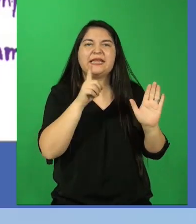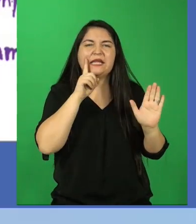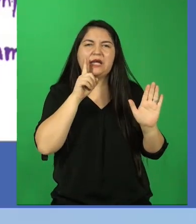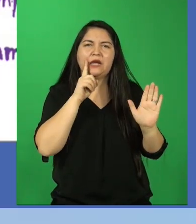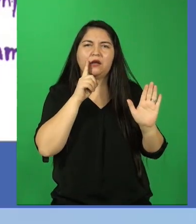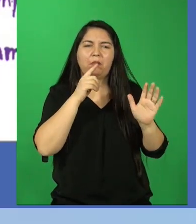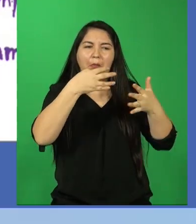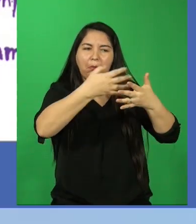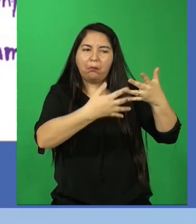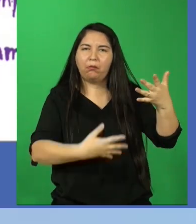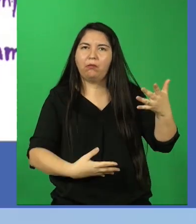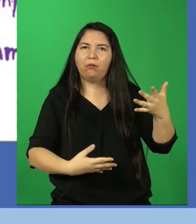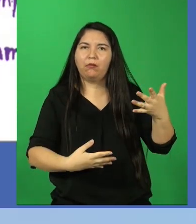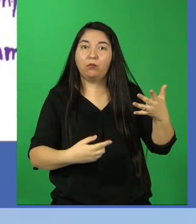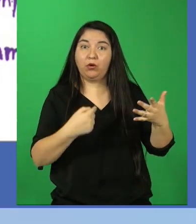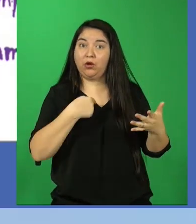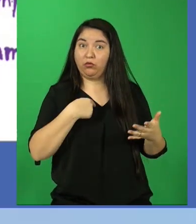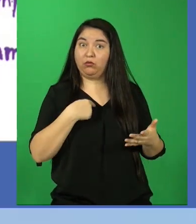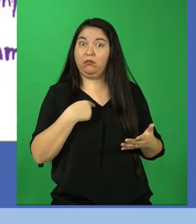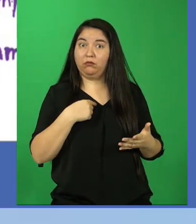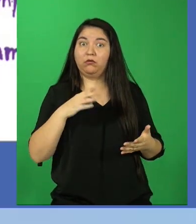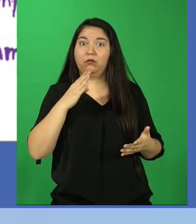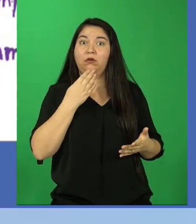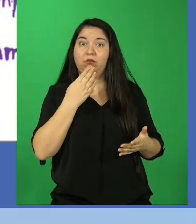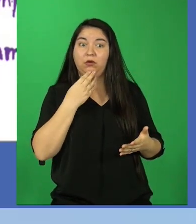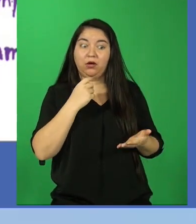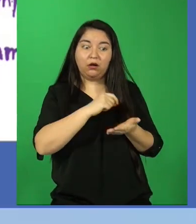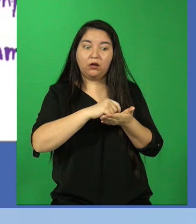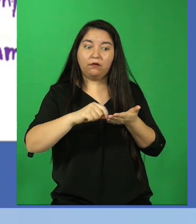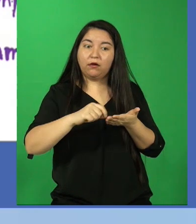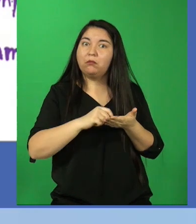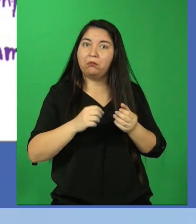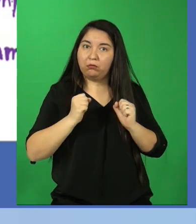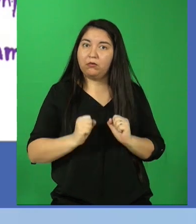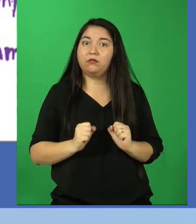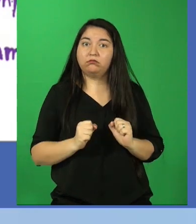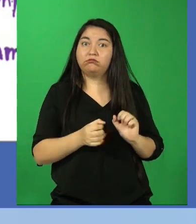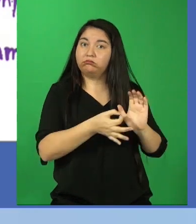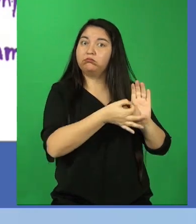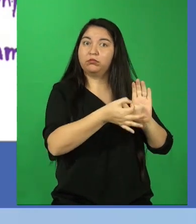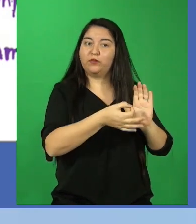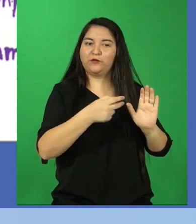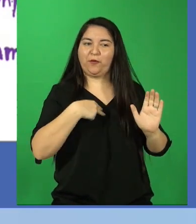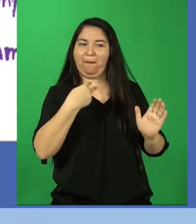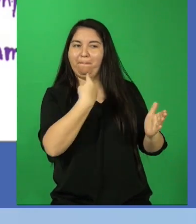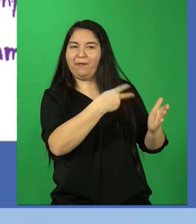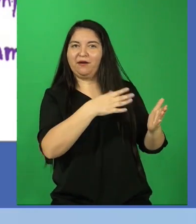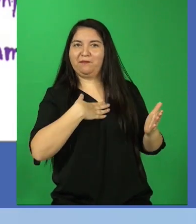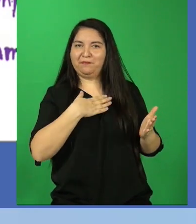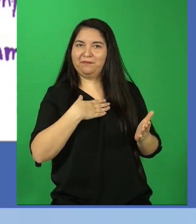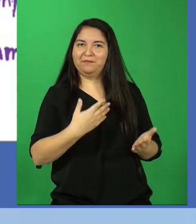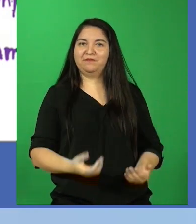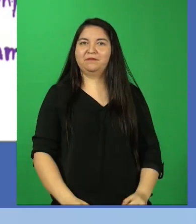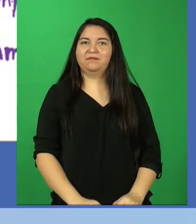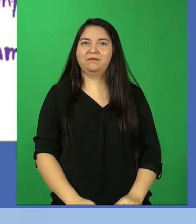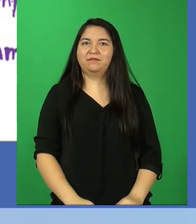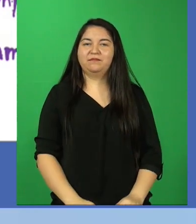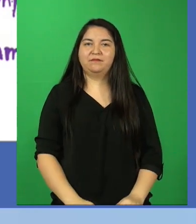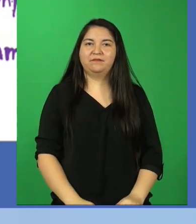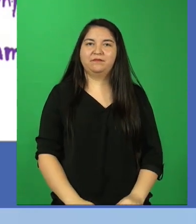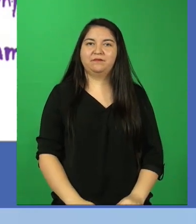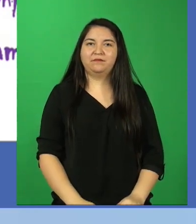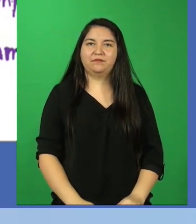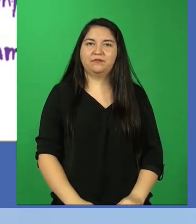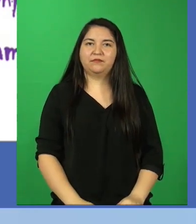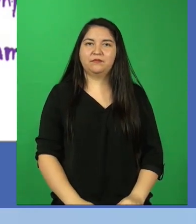también puedo escribir un cuento, ser autor de mi propio cuento, ¿ya?